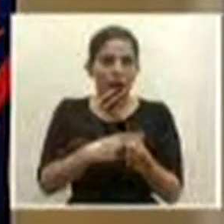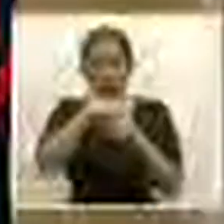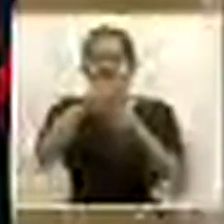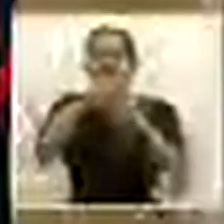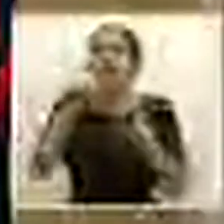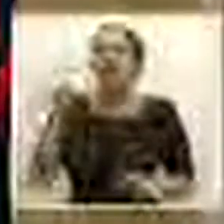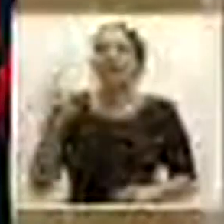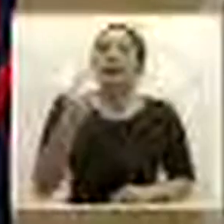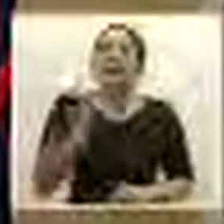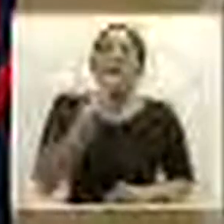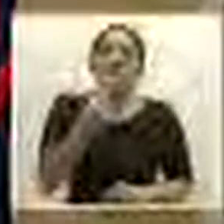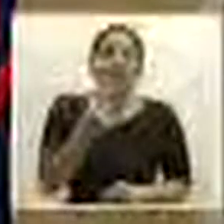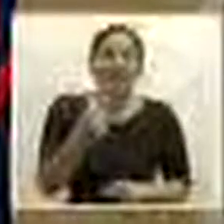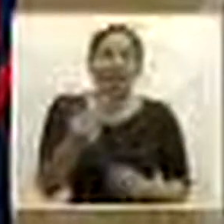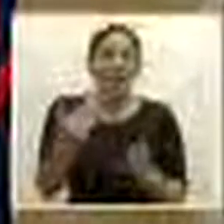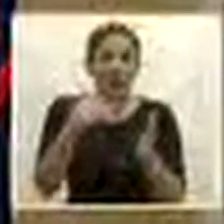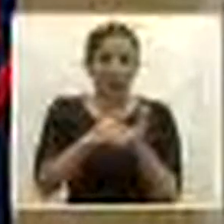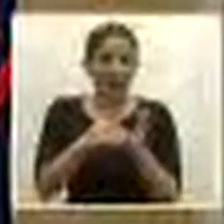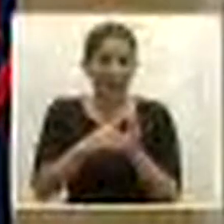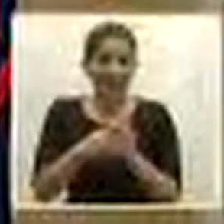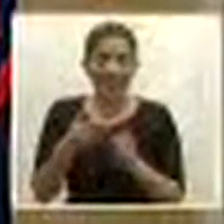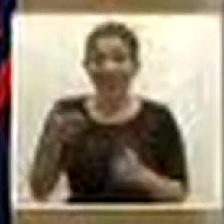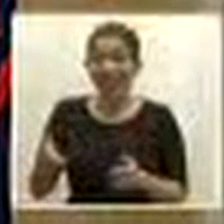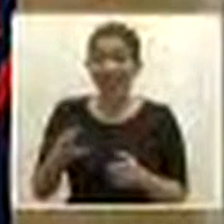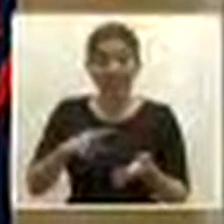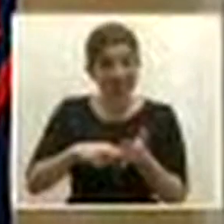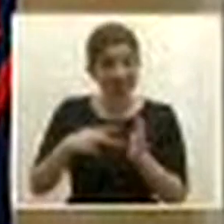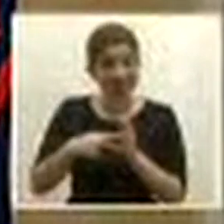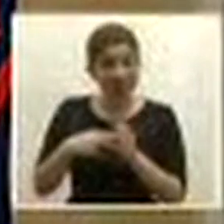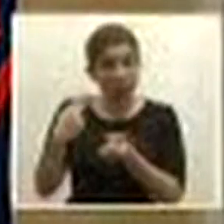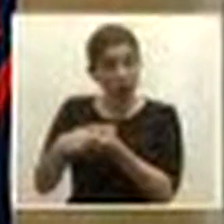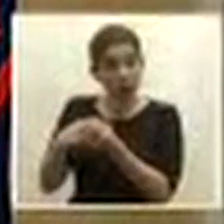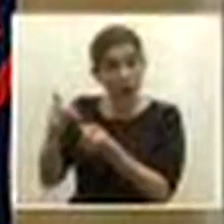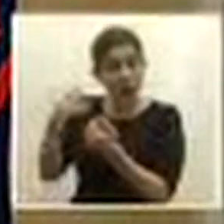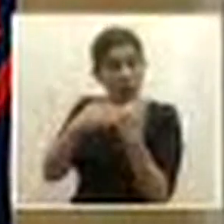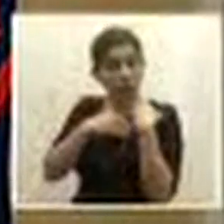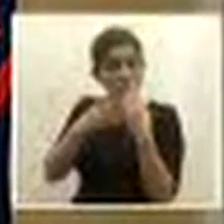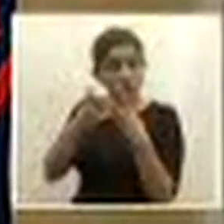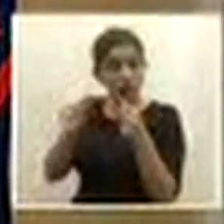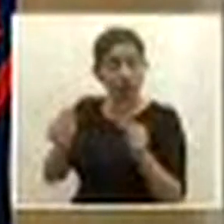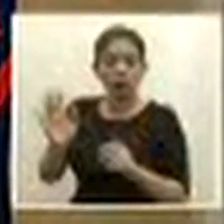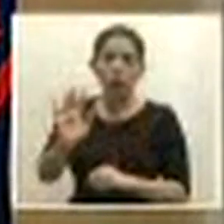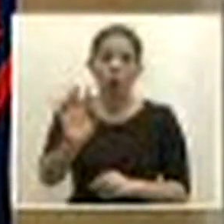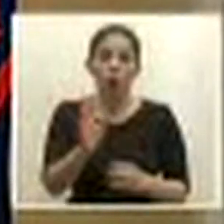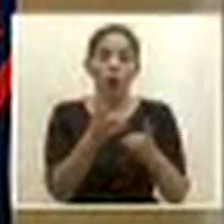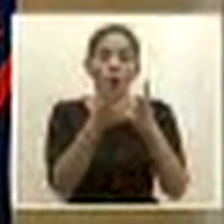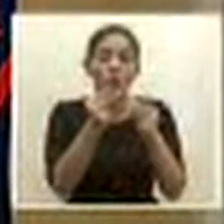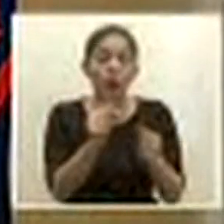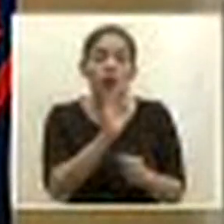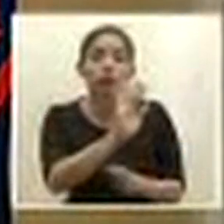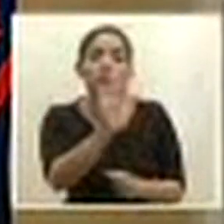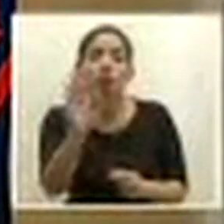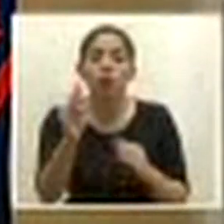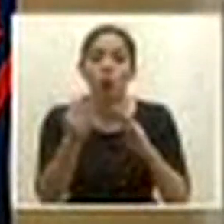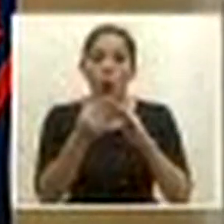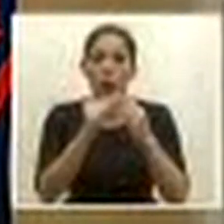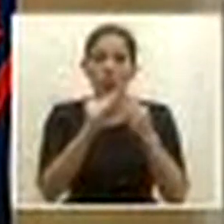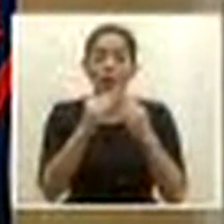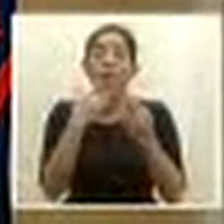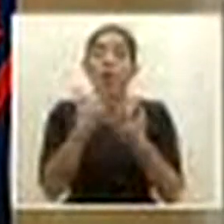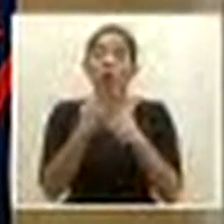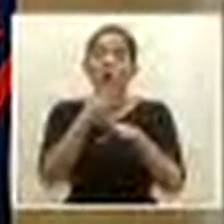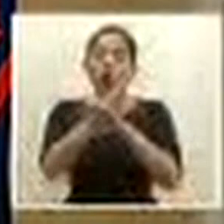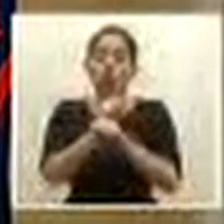lo que siempre hemos dicho. Esto no se resuelve en los hospitales, se resuelve en la comunidad con las prácticas de todos los